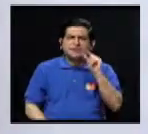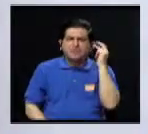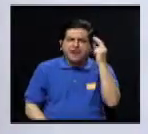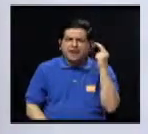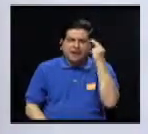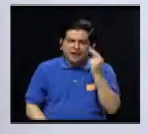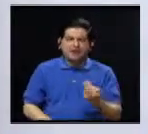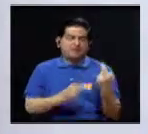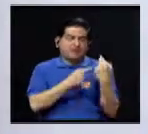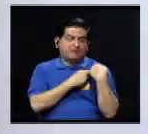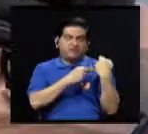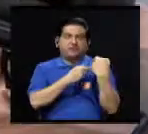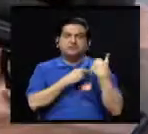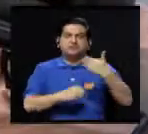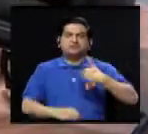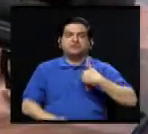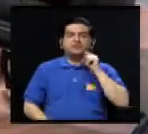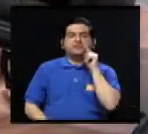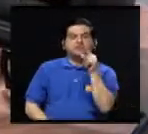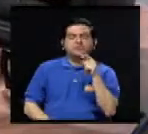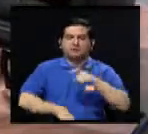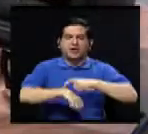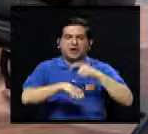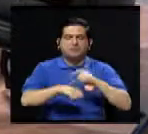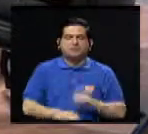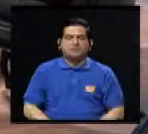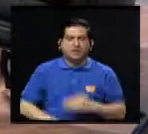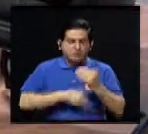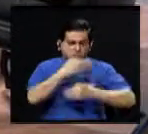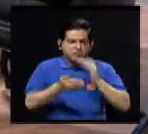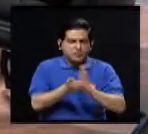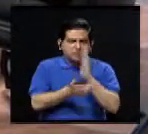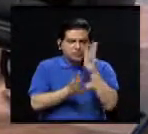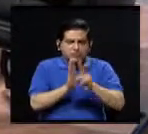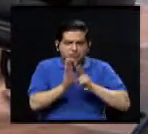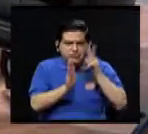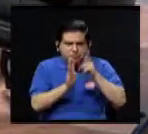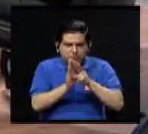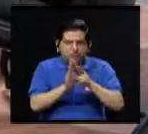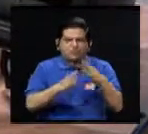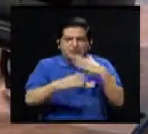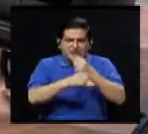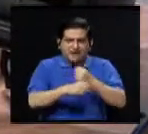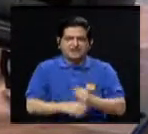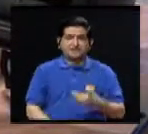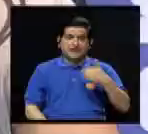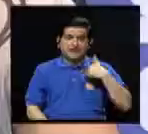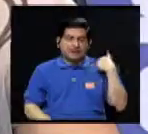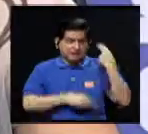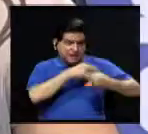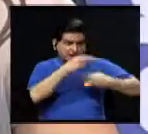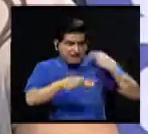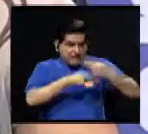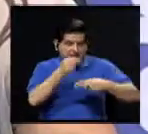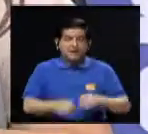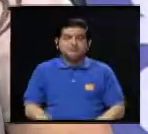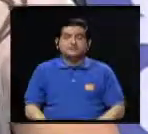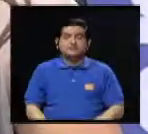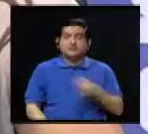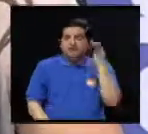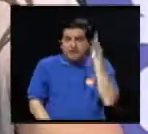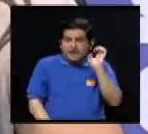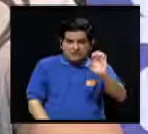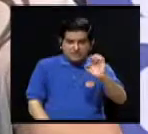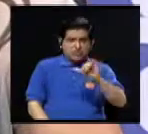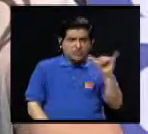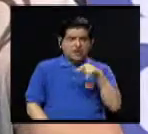reflexión sobre la responsabilidad que tenés a la hora de ser la documentalista que muestra, que tiene el legado de Doña Esperanza, por ejemplo, y que